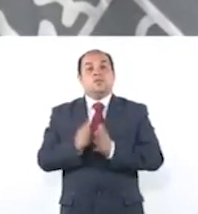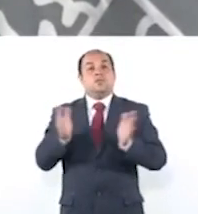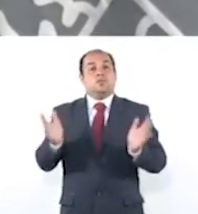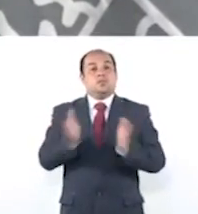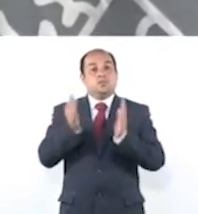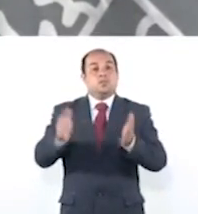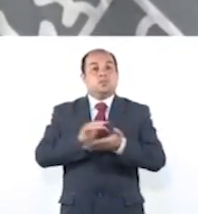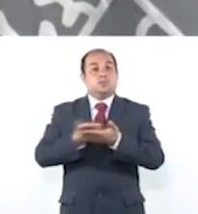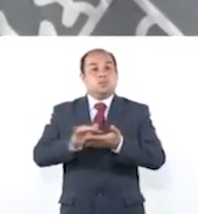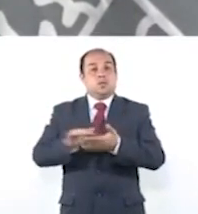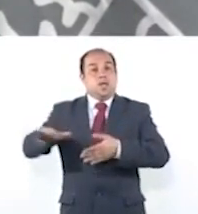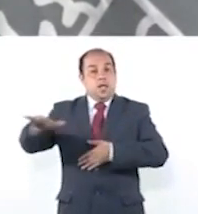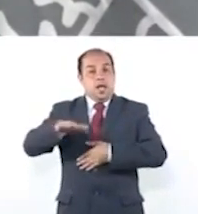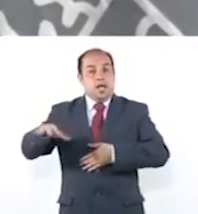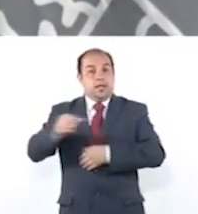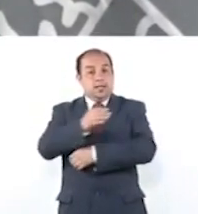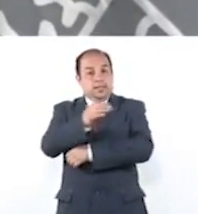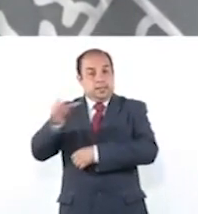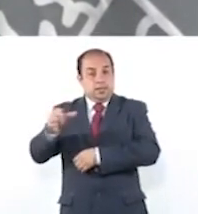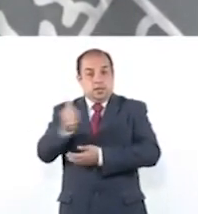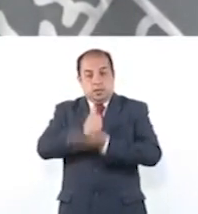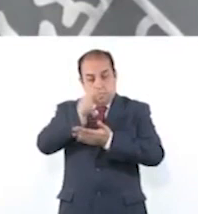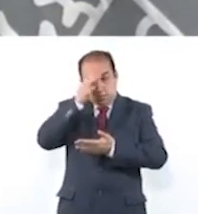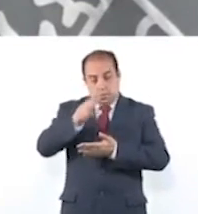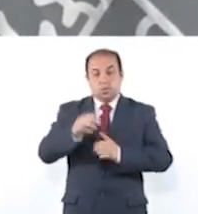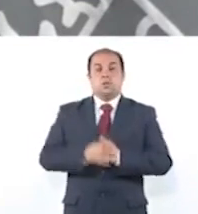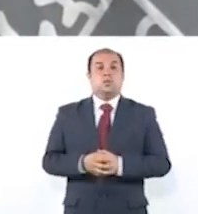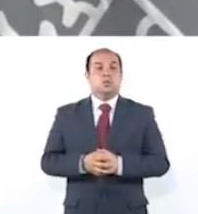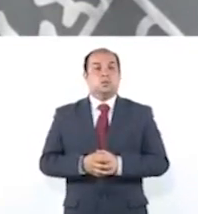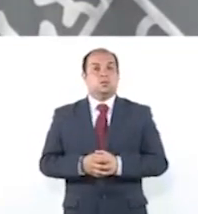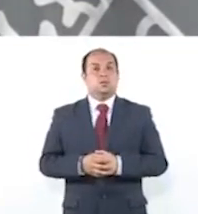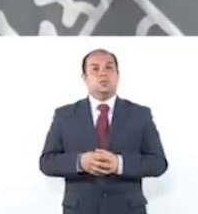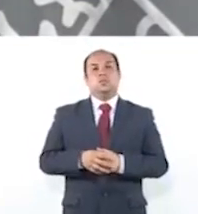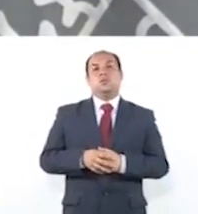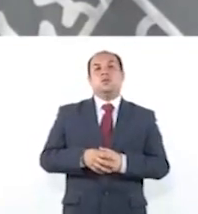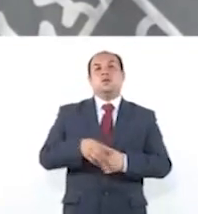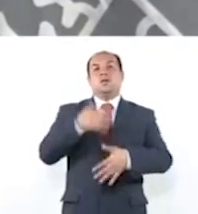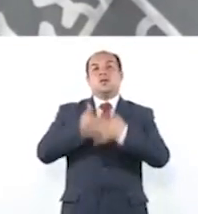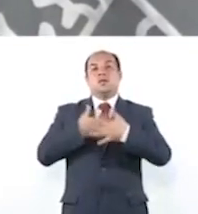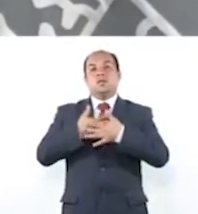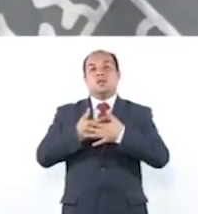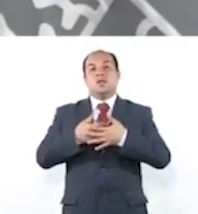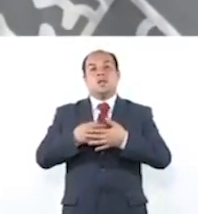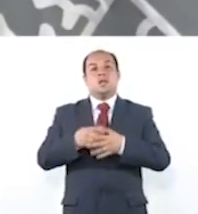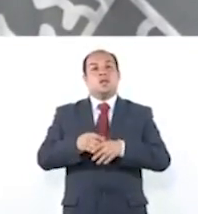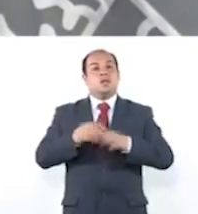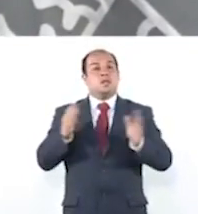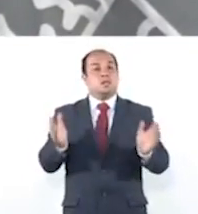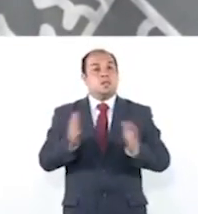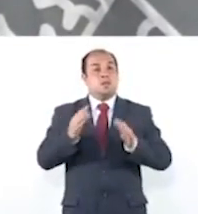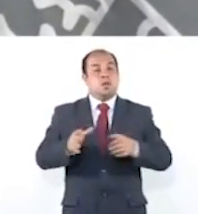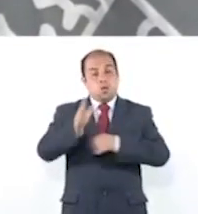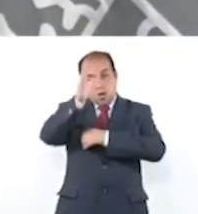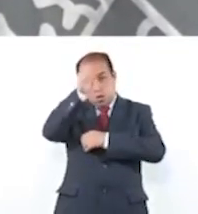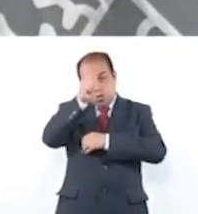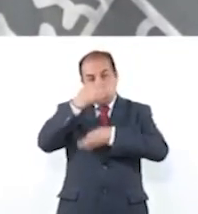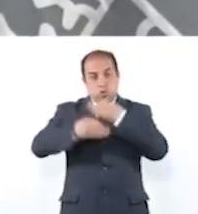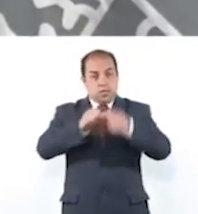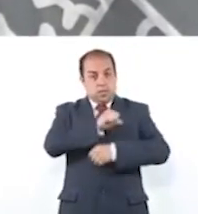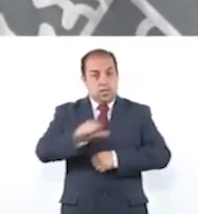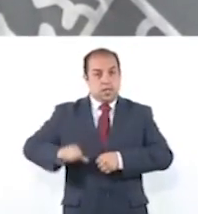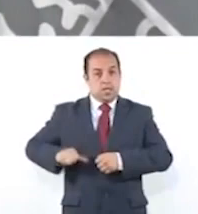las zonas rurales de la Ciudad de México. 15. Estimular un pacto con todas las alcaldías de